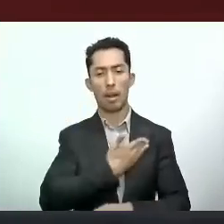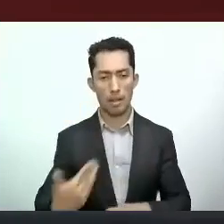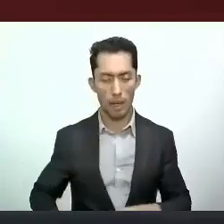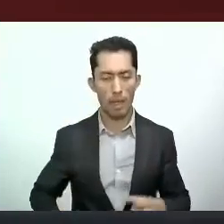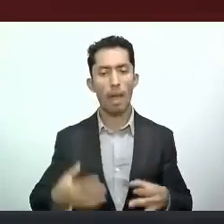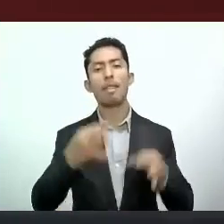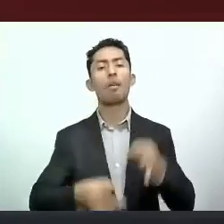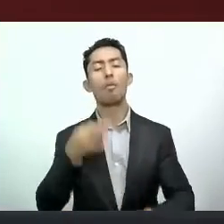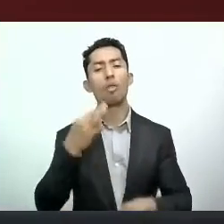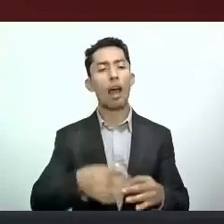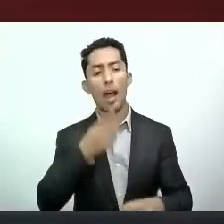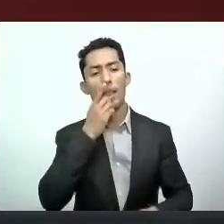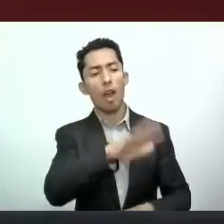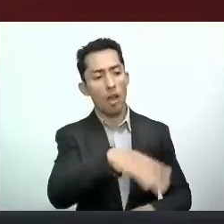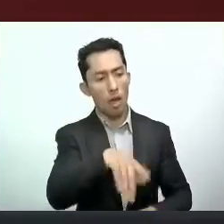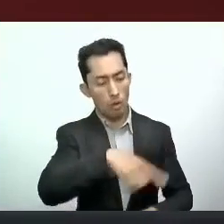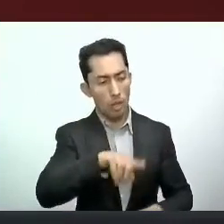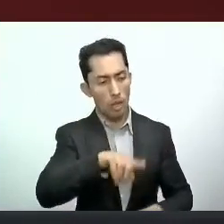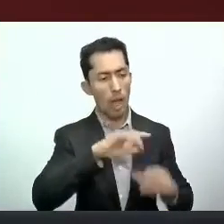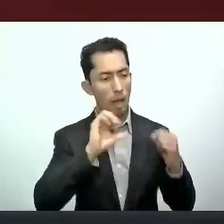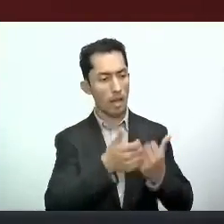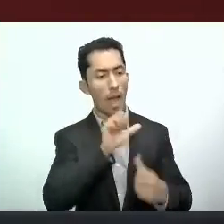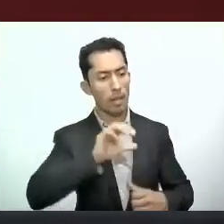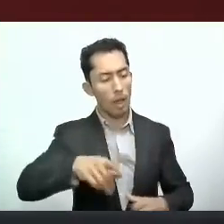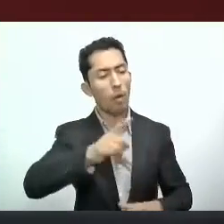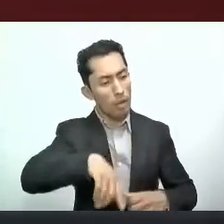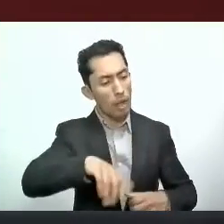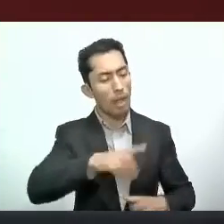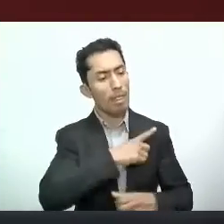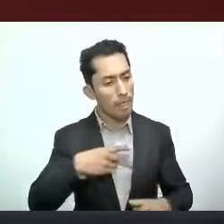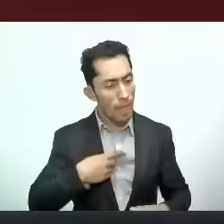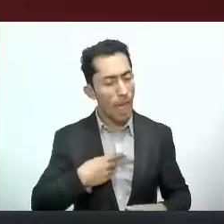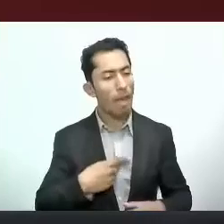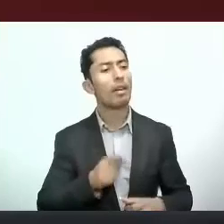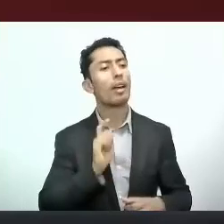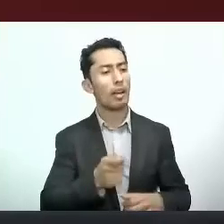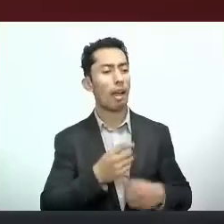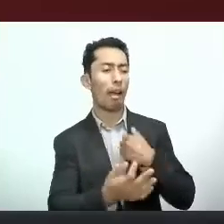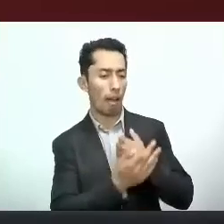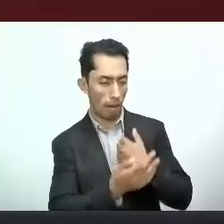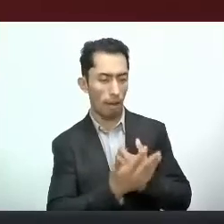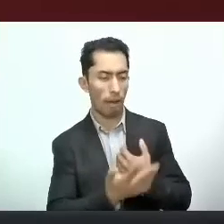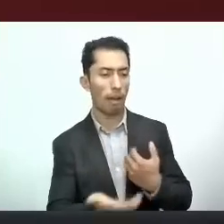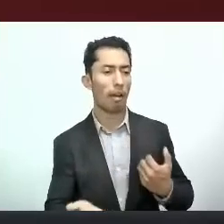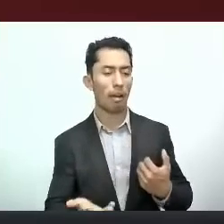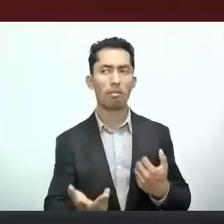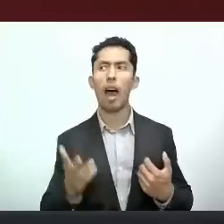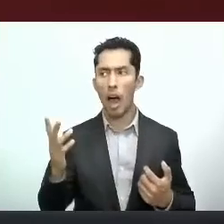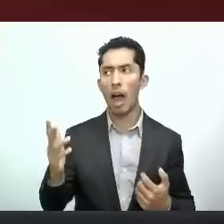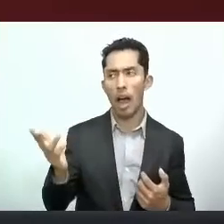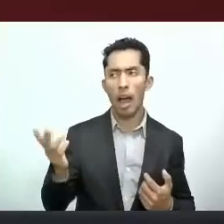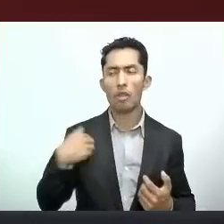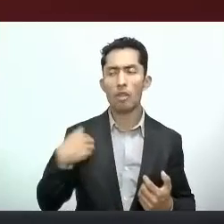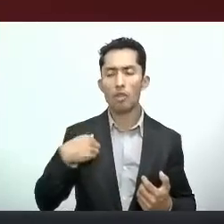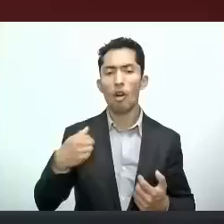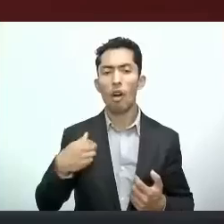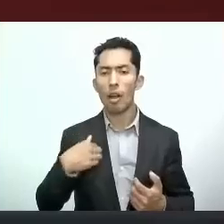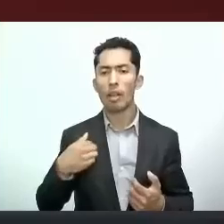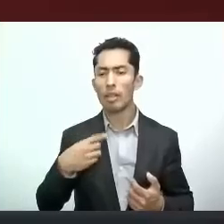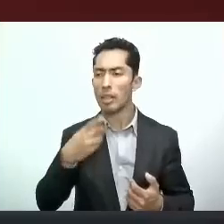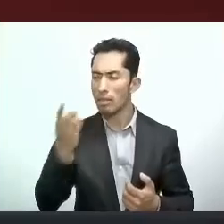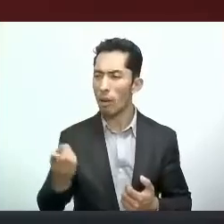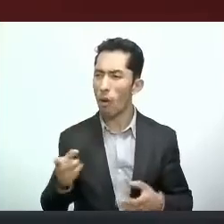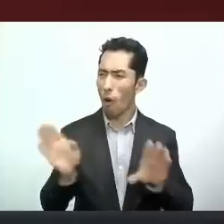dijeron, oigan, ustedes son sociedad civil, defiéndanos de, ¿no? Y nosotros decíamos, ¿pero cómo? O